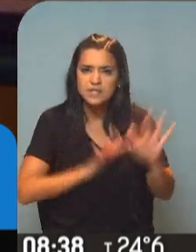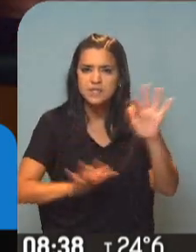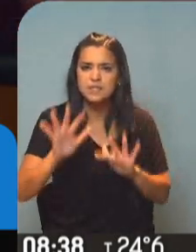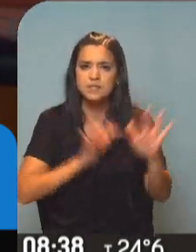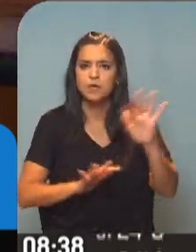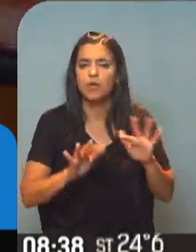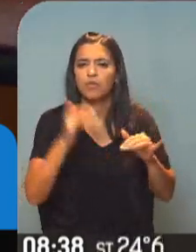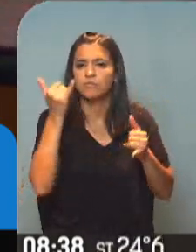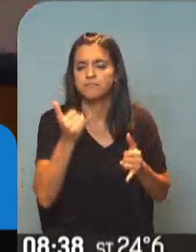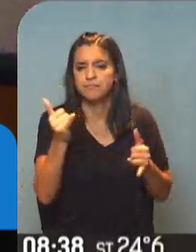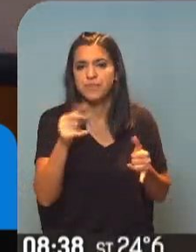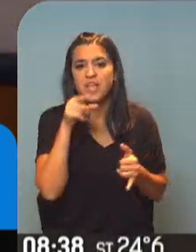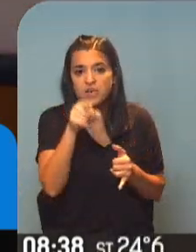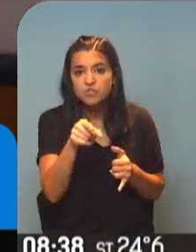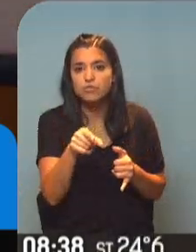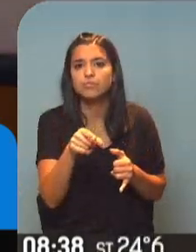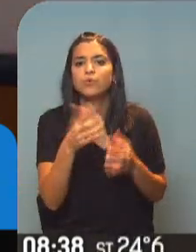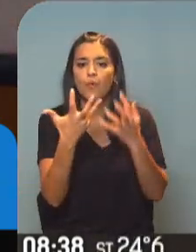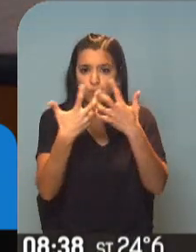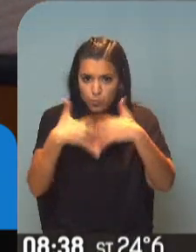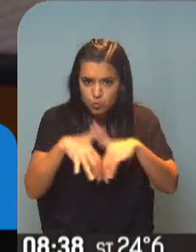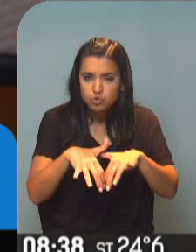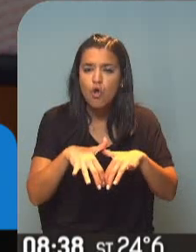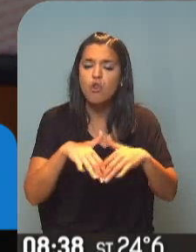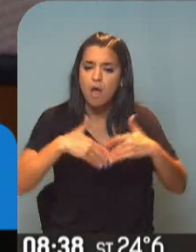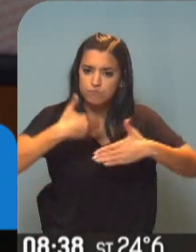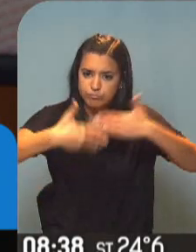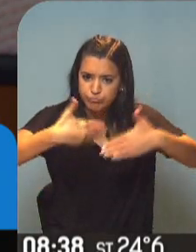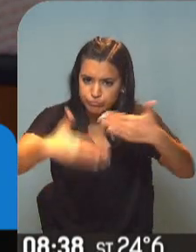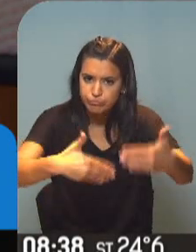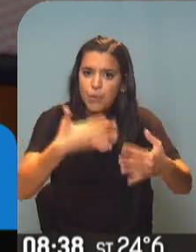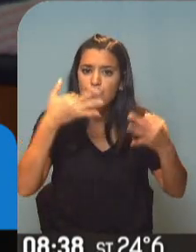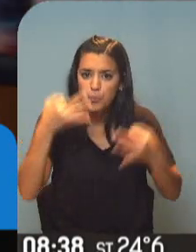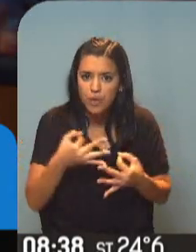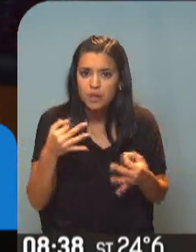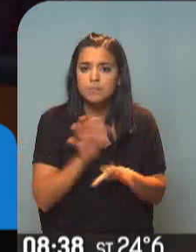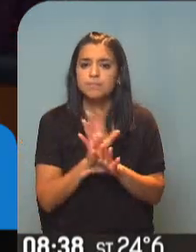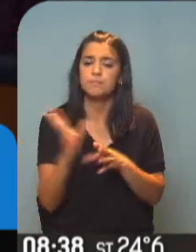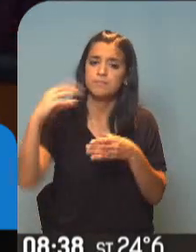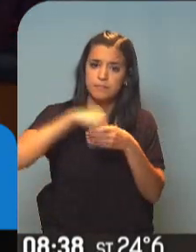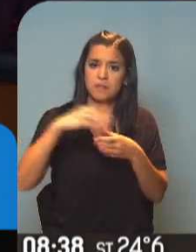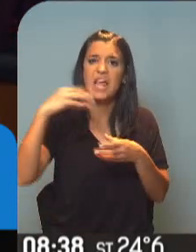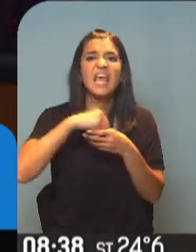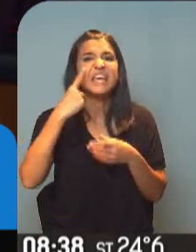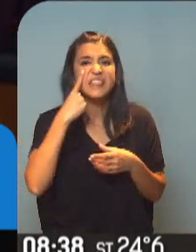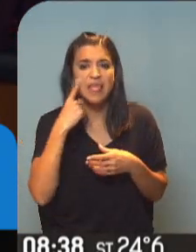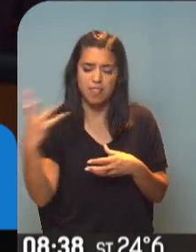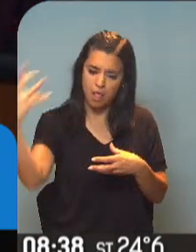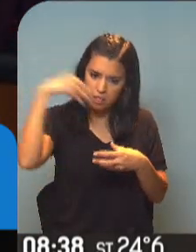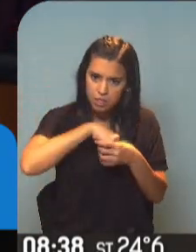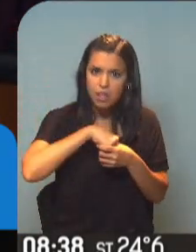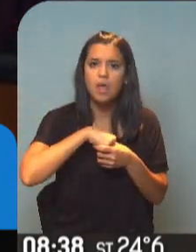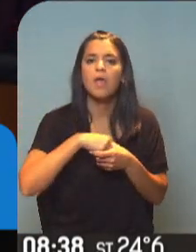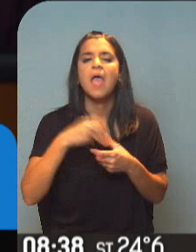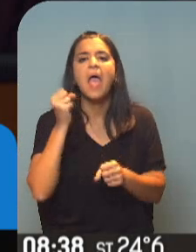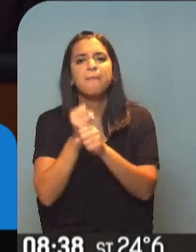abastecimiento eso está funcionando y está funcionando realmente bien estamos involucrando a intendentes estamos involucrando a